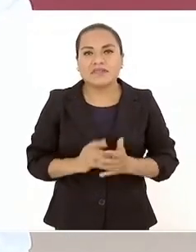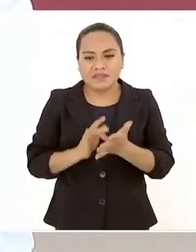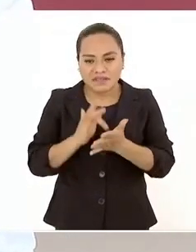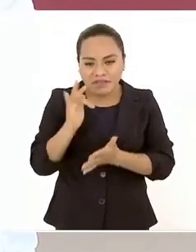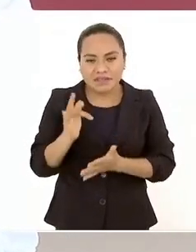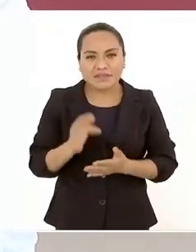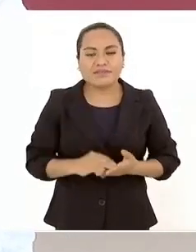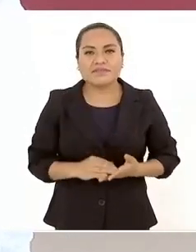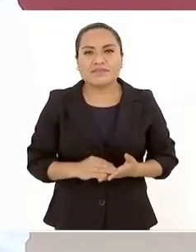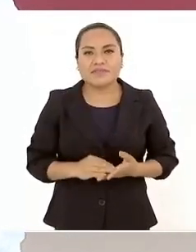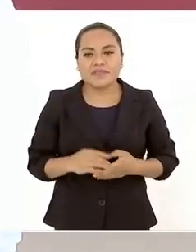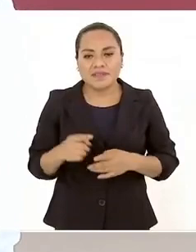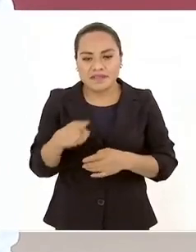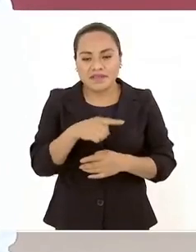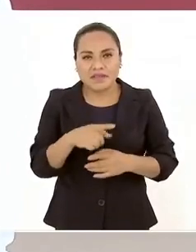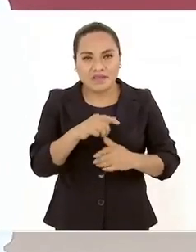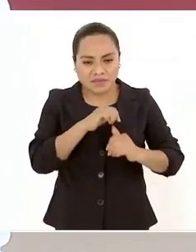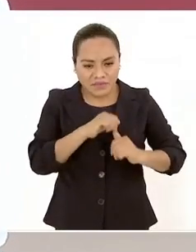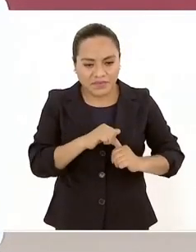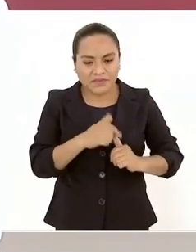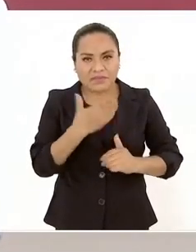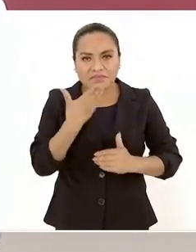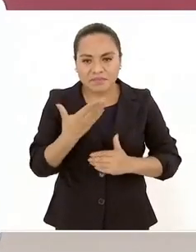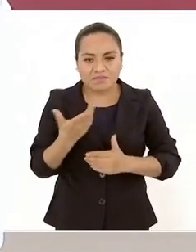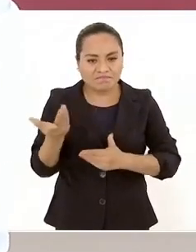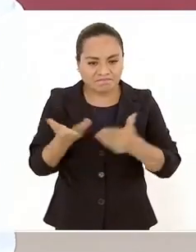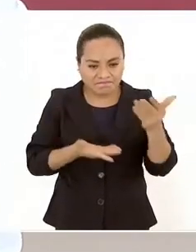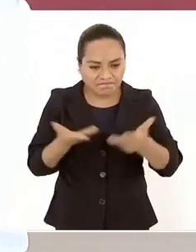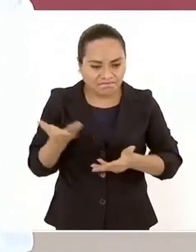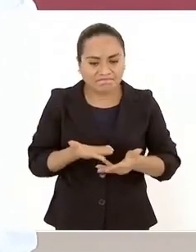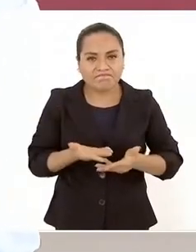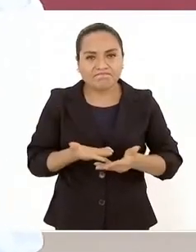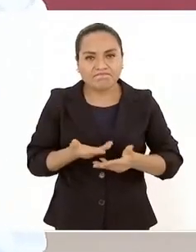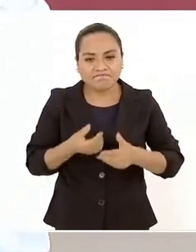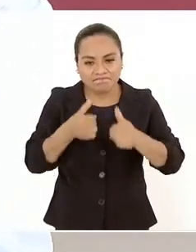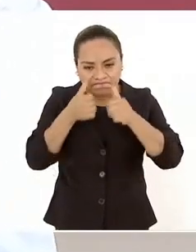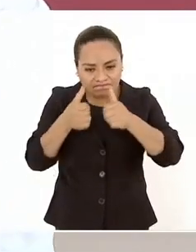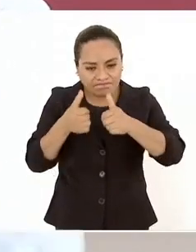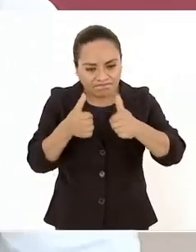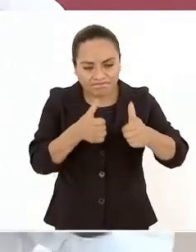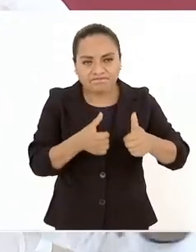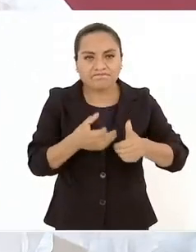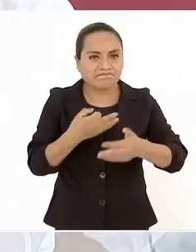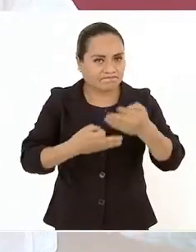agradecerle a los servidores públicos, a todos.